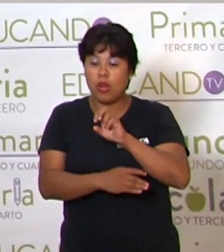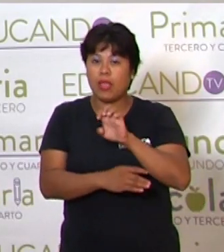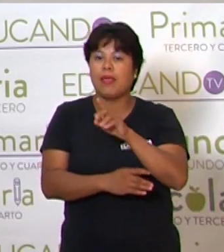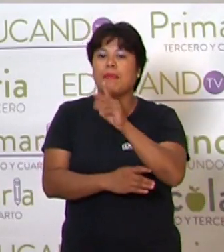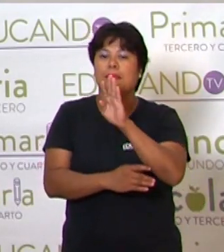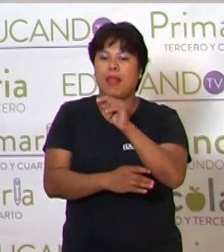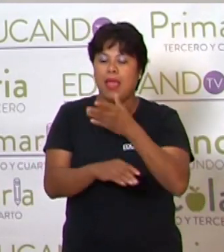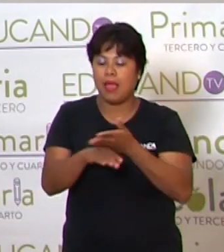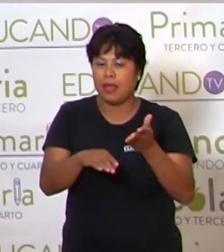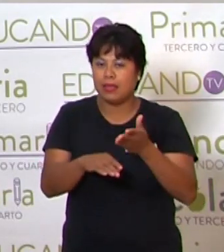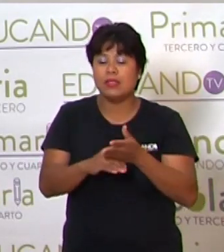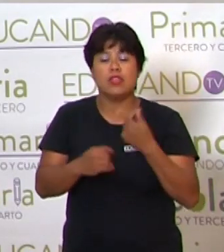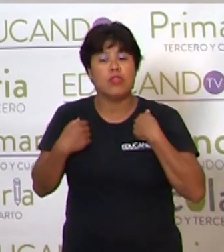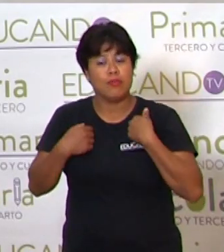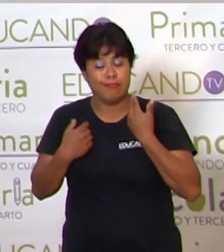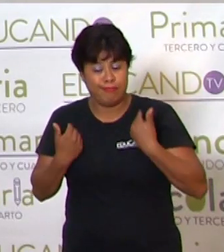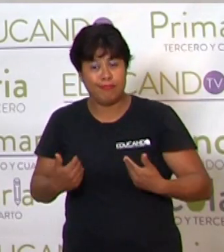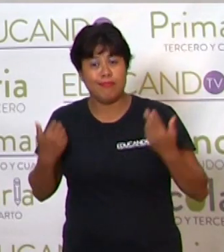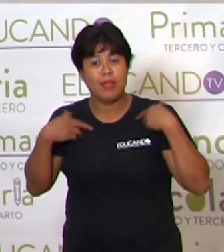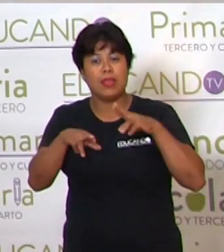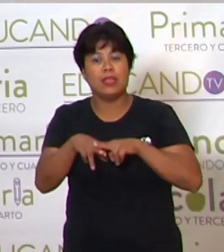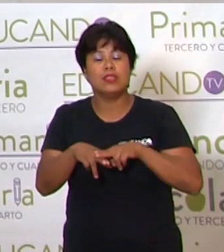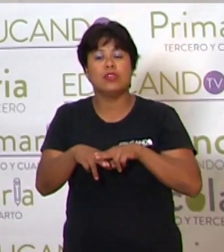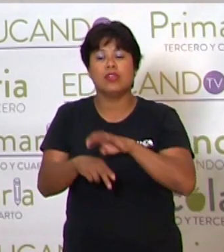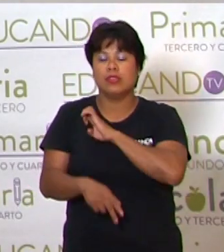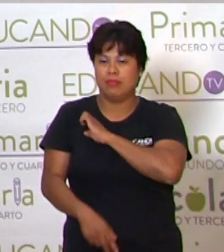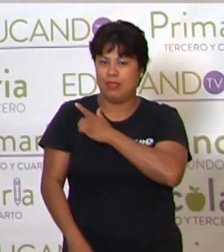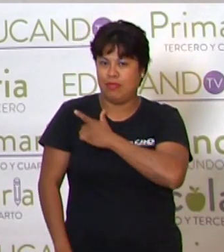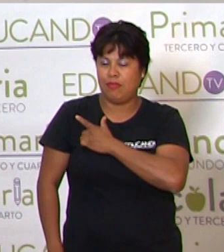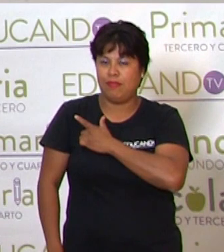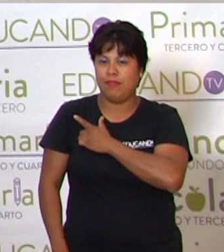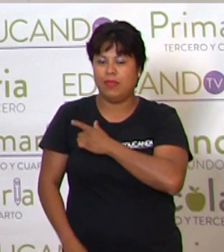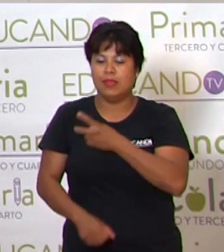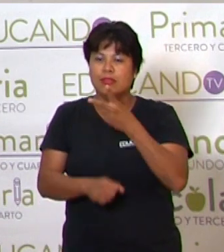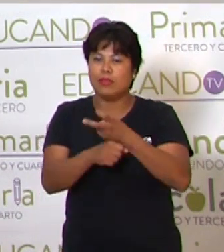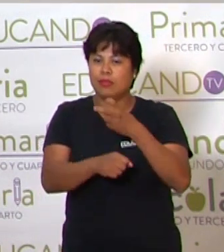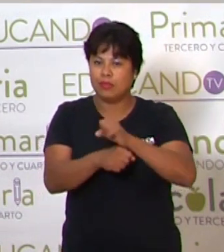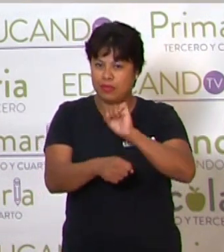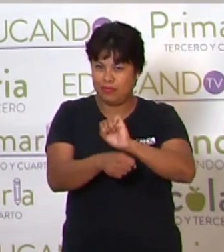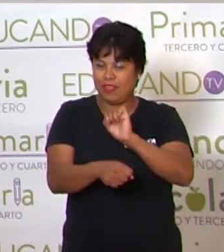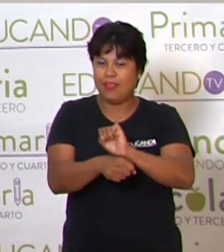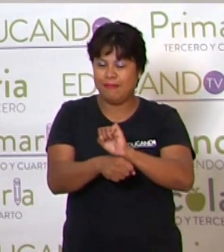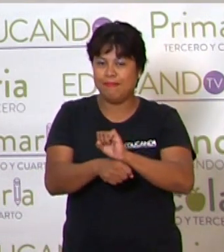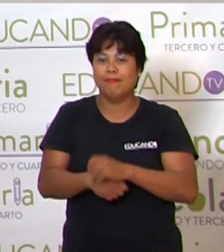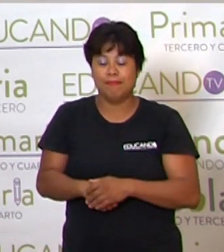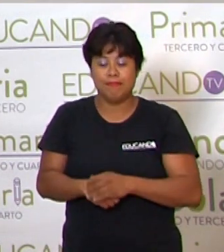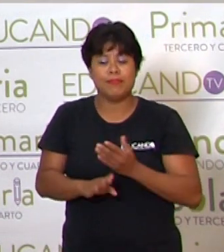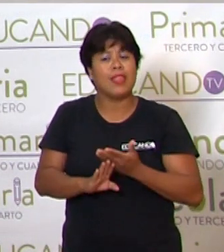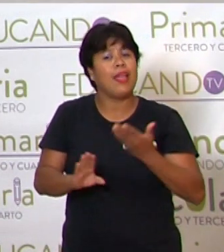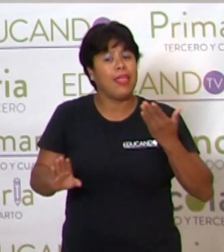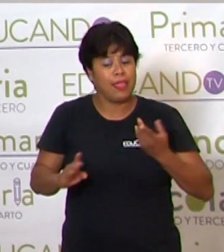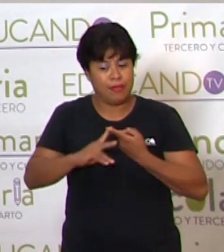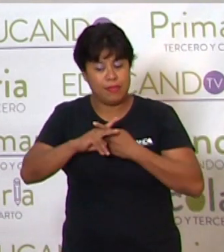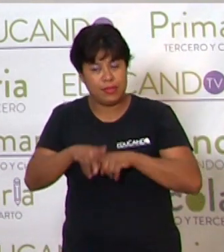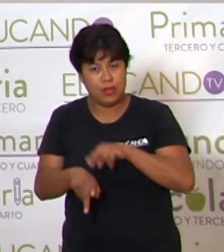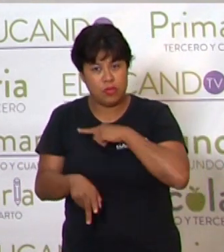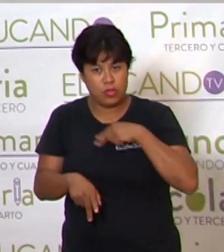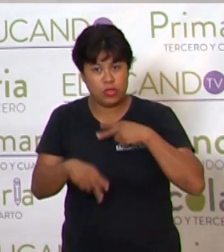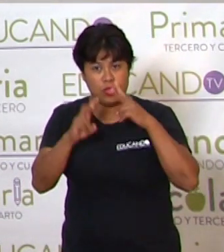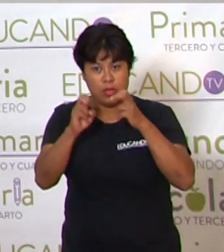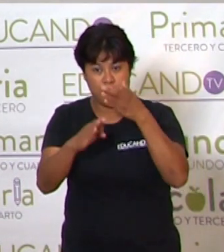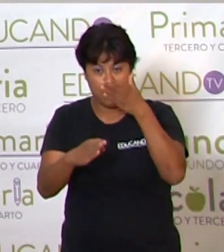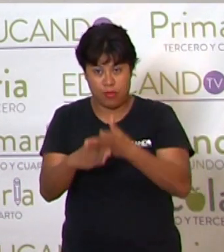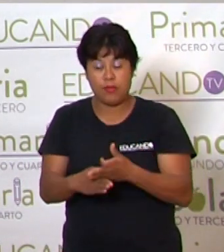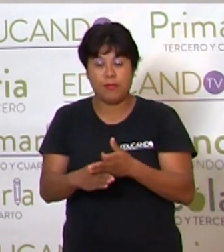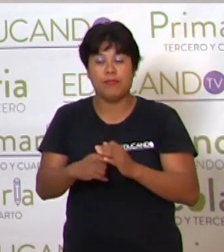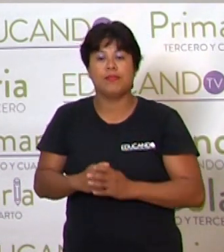Moreno y soy el facilitador de la asignatura de Español segundo grado. Antes de abordar nuestro tema del día de